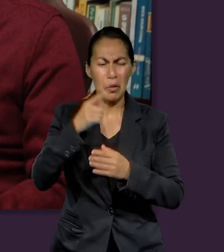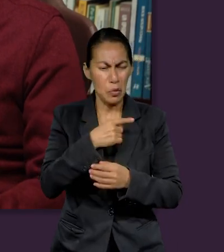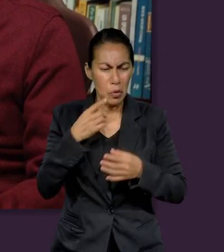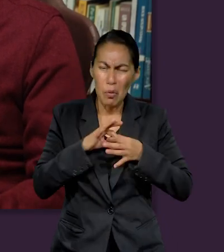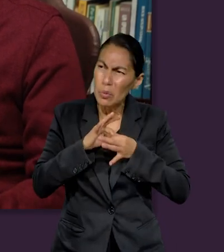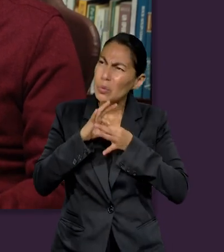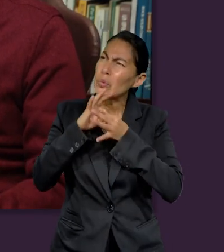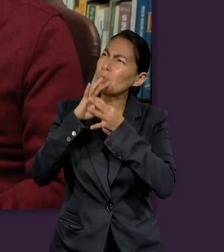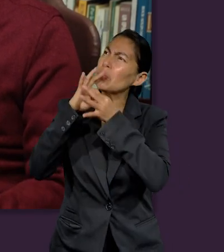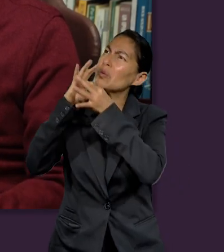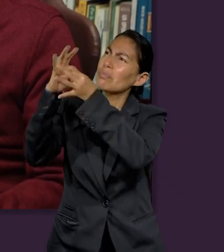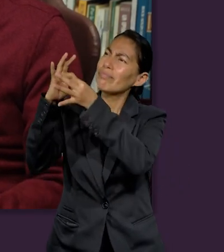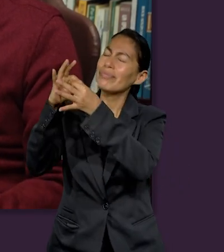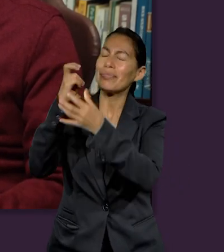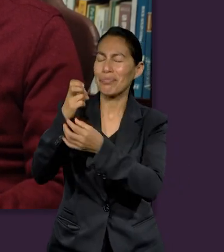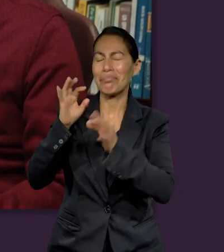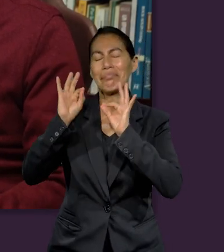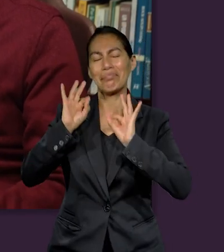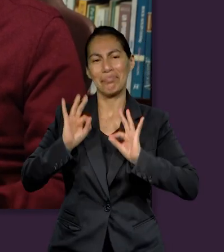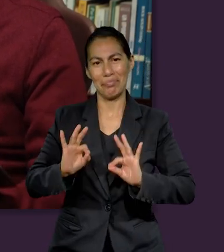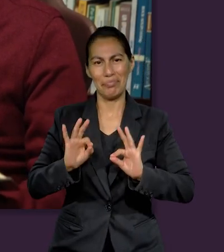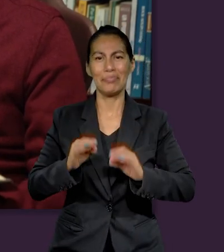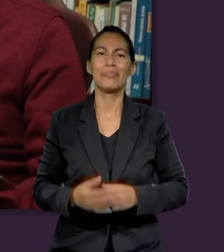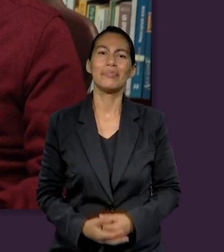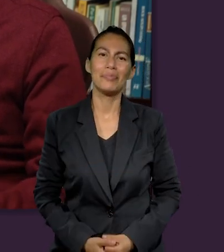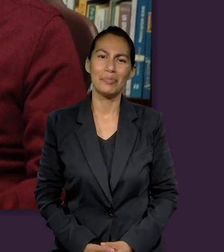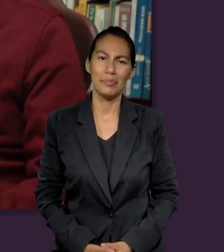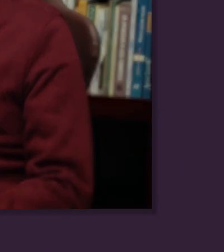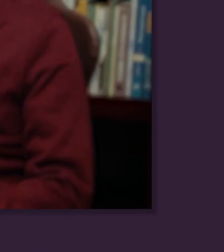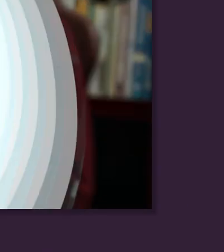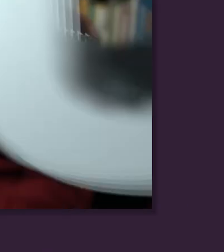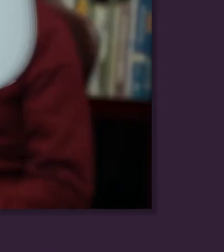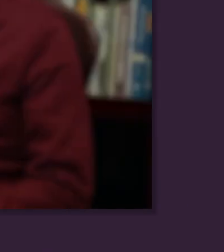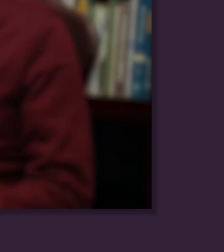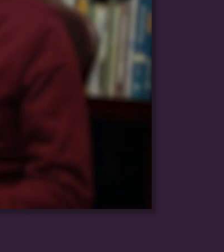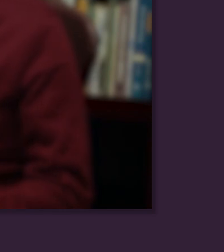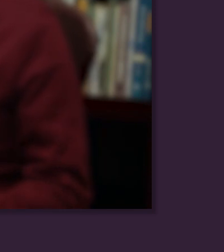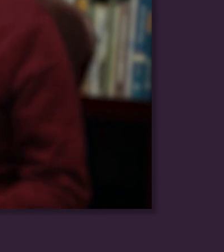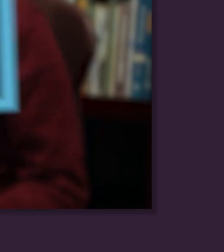el temor de Dios podemos encontrar la plenitud